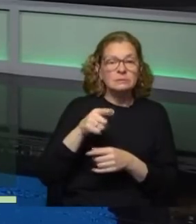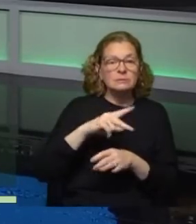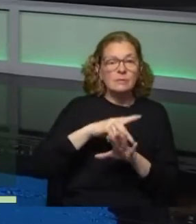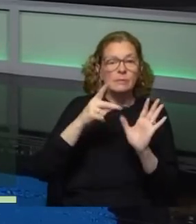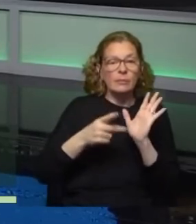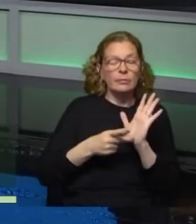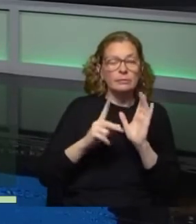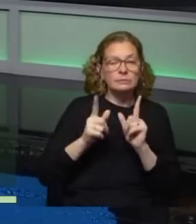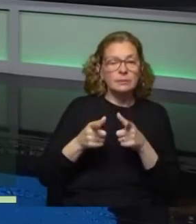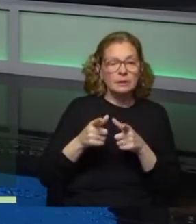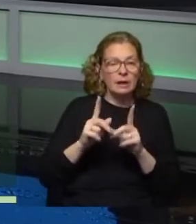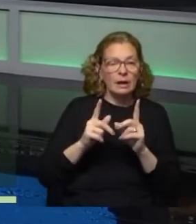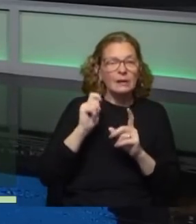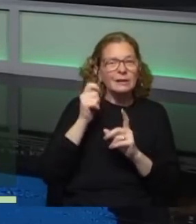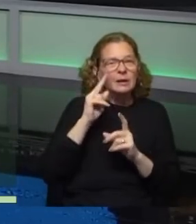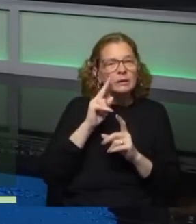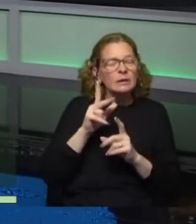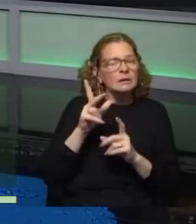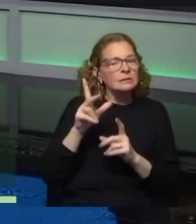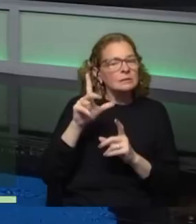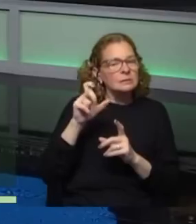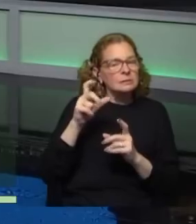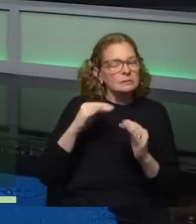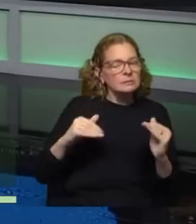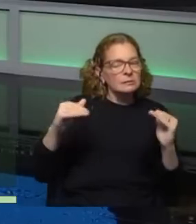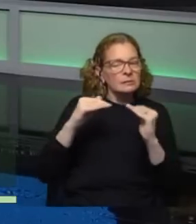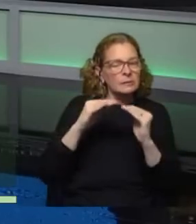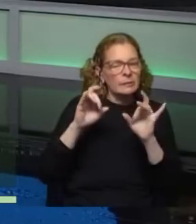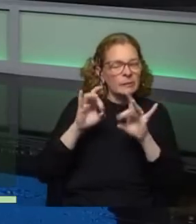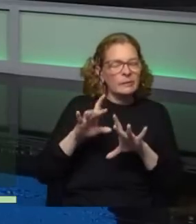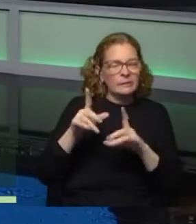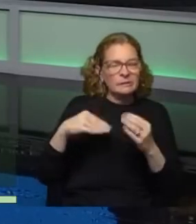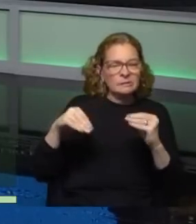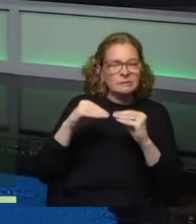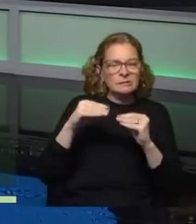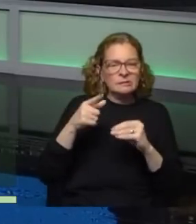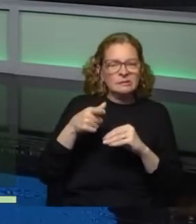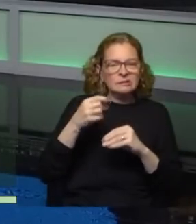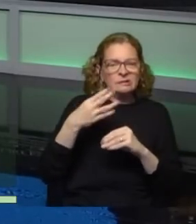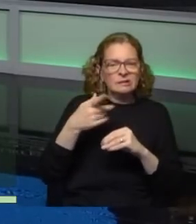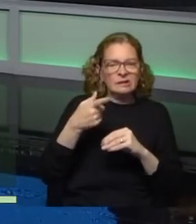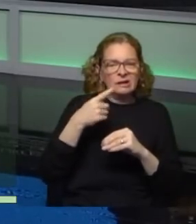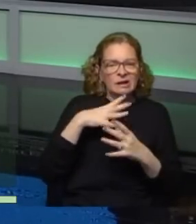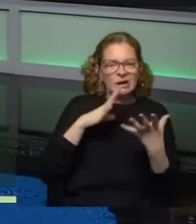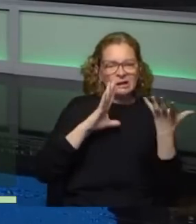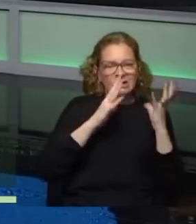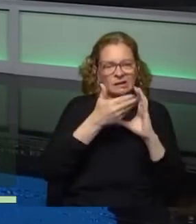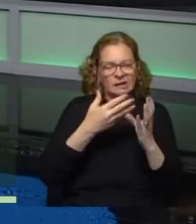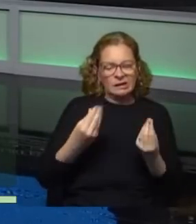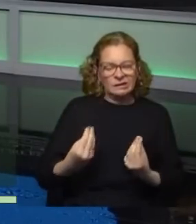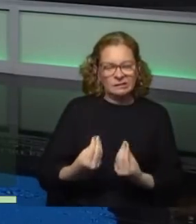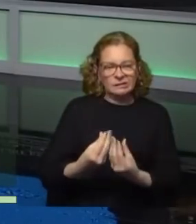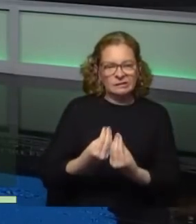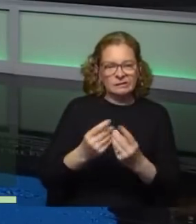proyectos hay quienes ven una lógica en común una lógica que tiene que ver con Cómo se concibe el ambiente el territorio